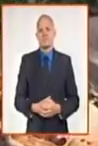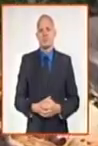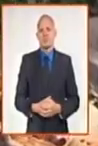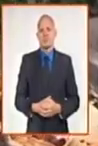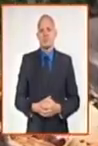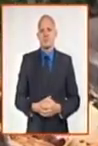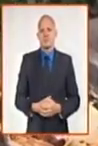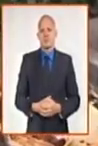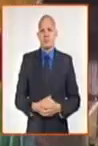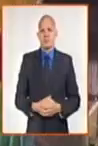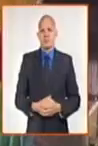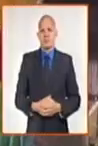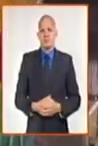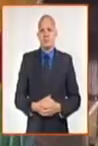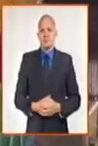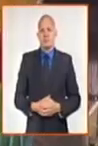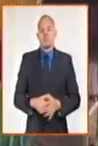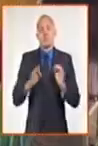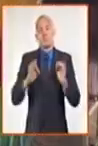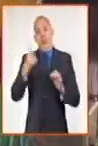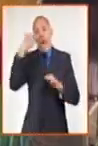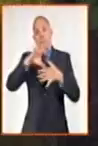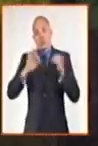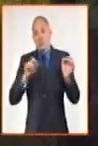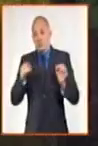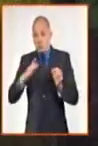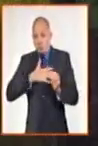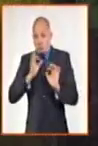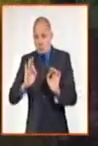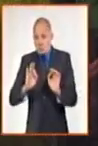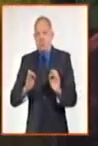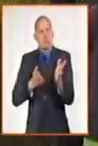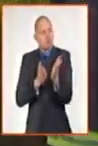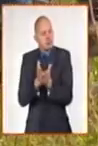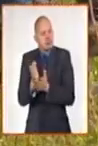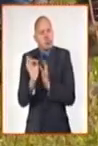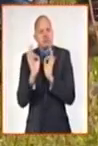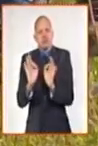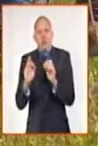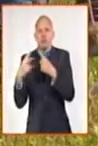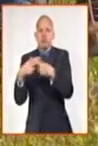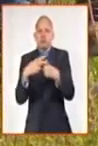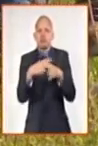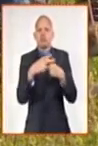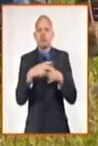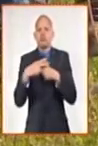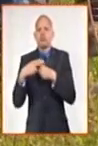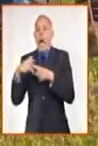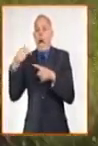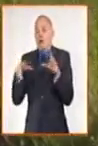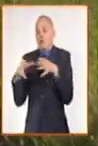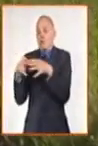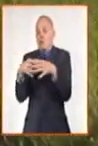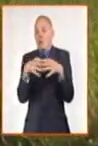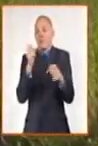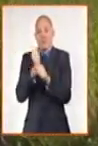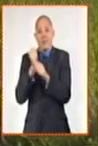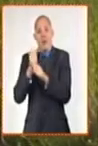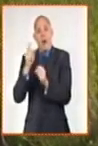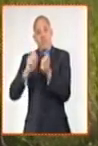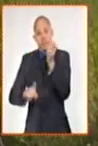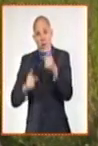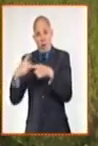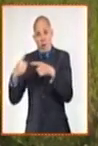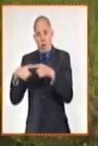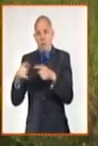Artemisa sigue inmersa en la recuperación tras los efectos del huracán Ian en el territorio. Brigadas de la Unión Eléctrica aún trabajan por el restablecimiento